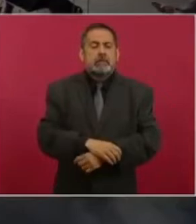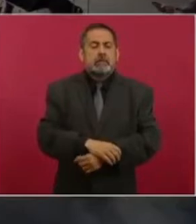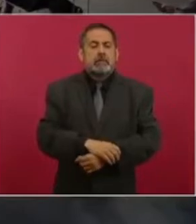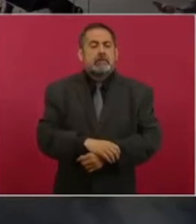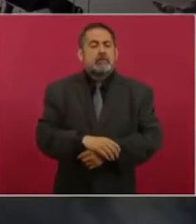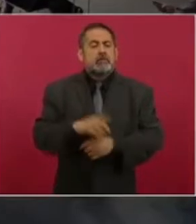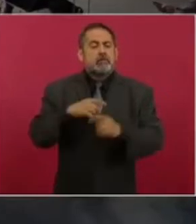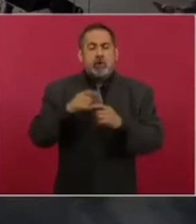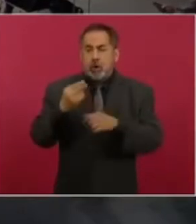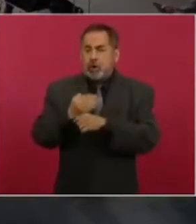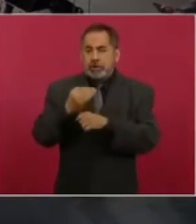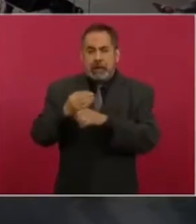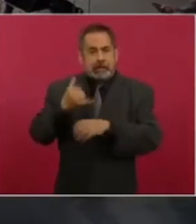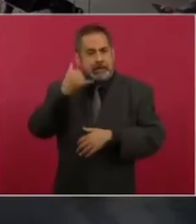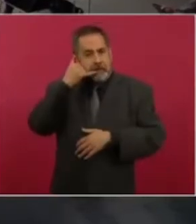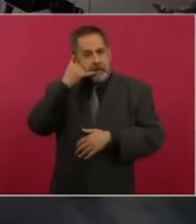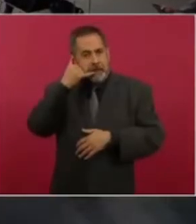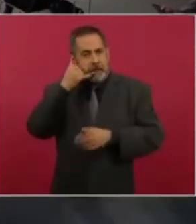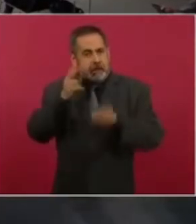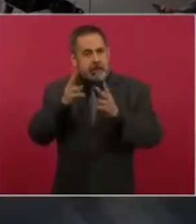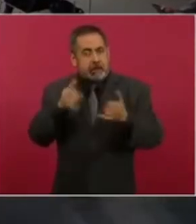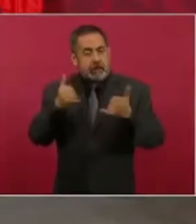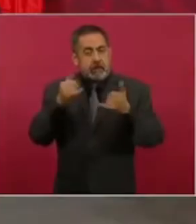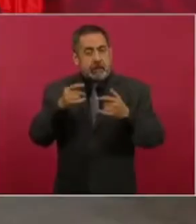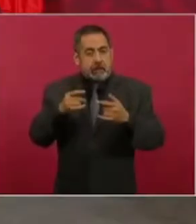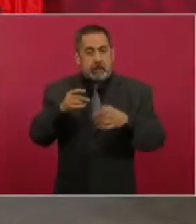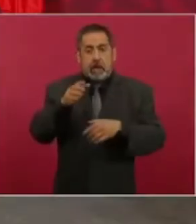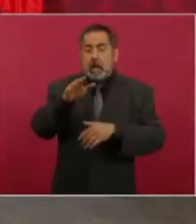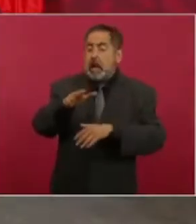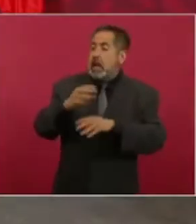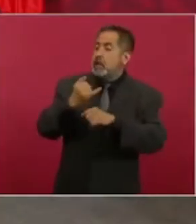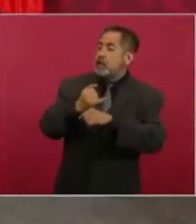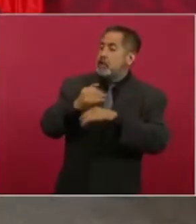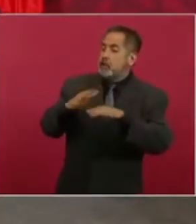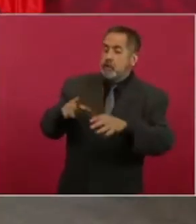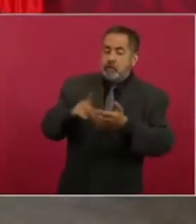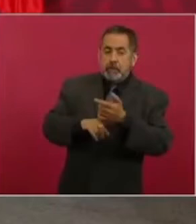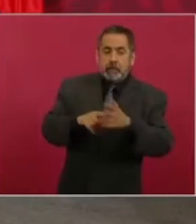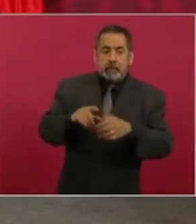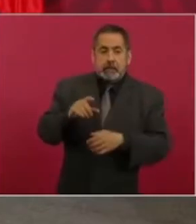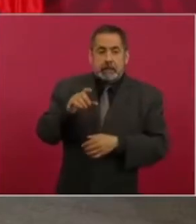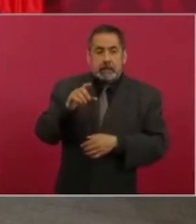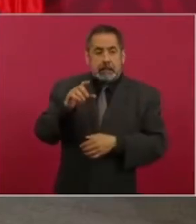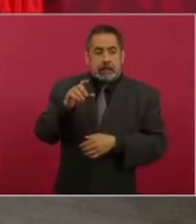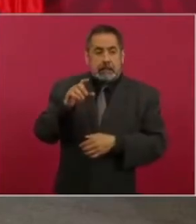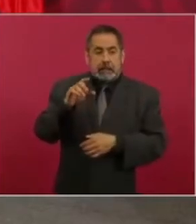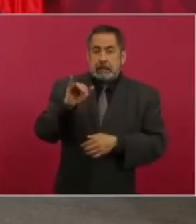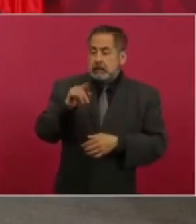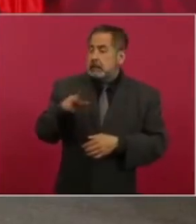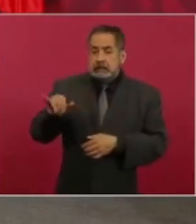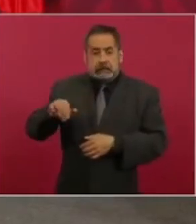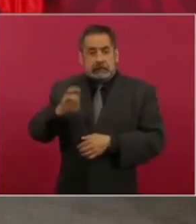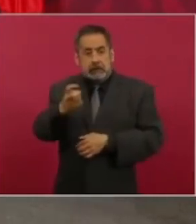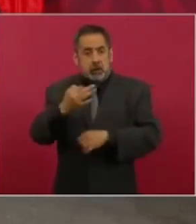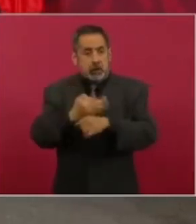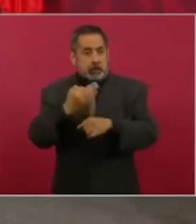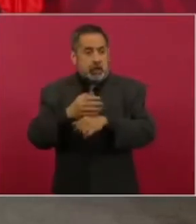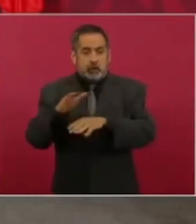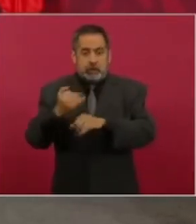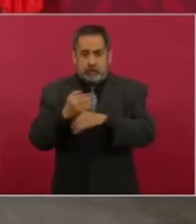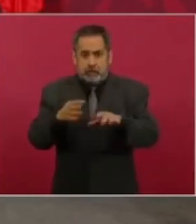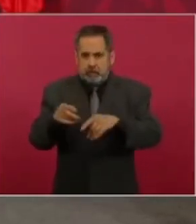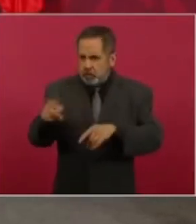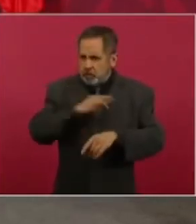Tengo una llamada con el informe de medicina tradicional. Sí, ahorita, ahora, ¿sí